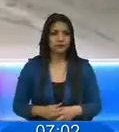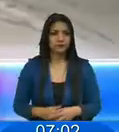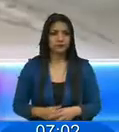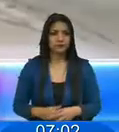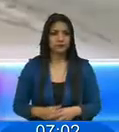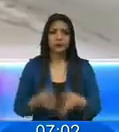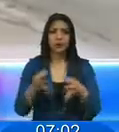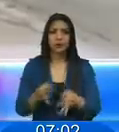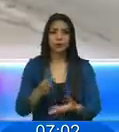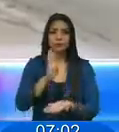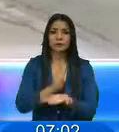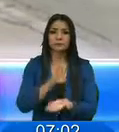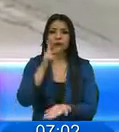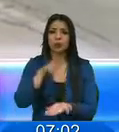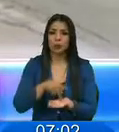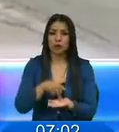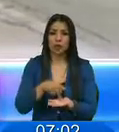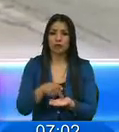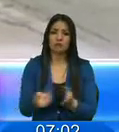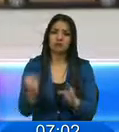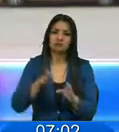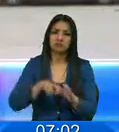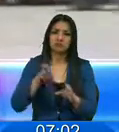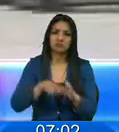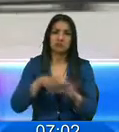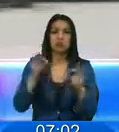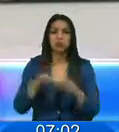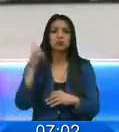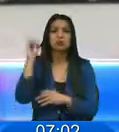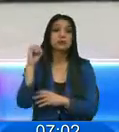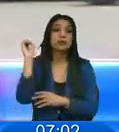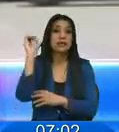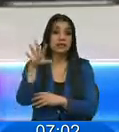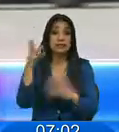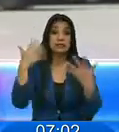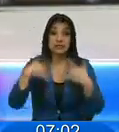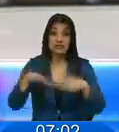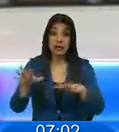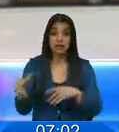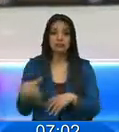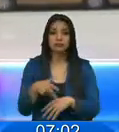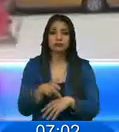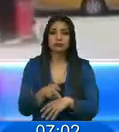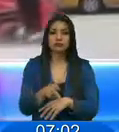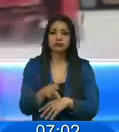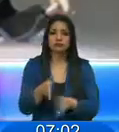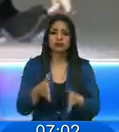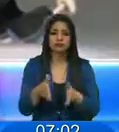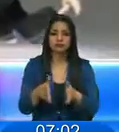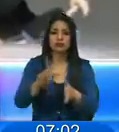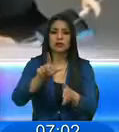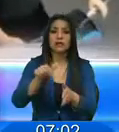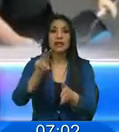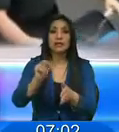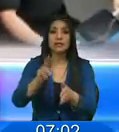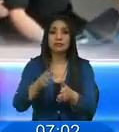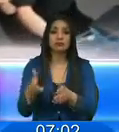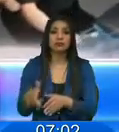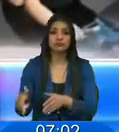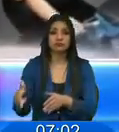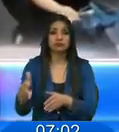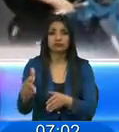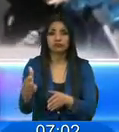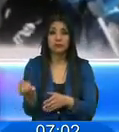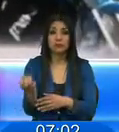desde Bastión Popular, donde participaron de una matiné. Al llegar hasta la intersección con la avenida Gómez Lince, fueron alcanzados por un